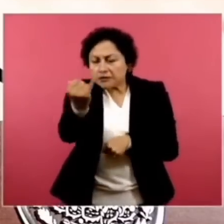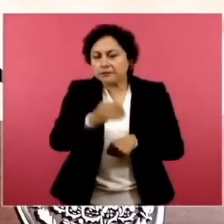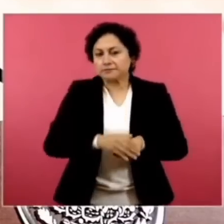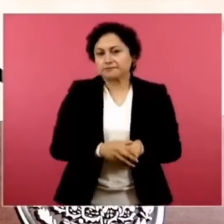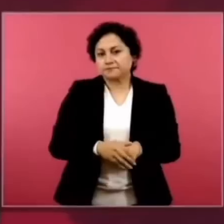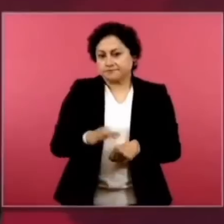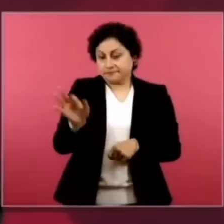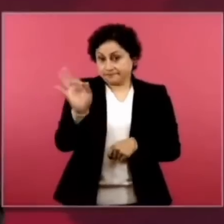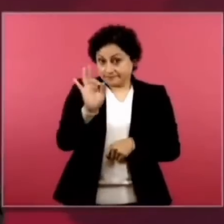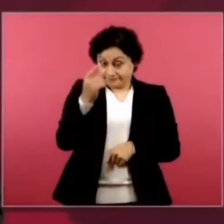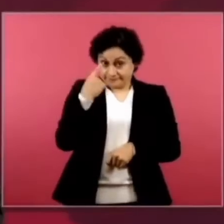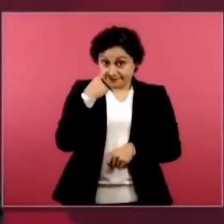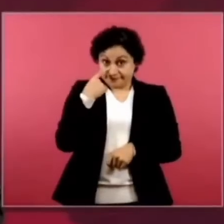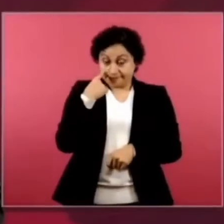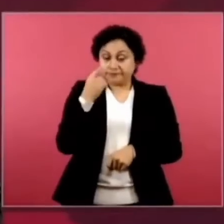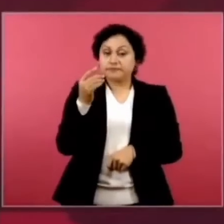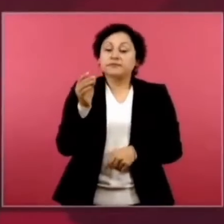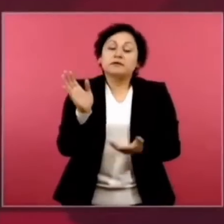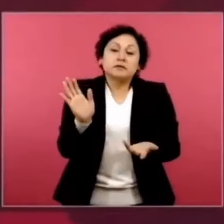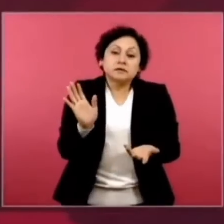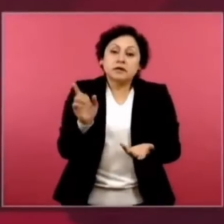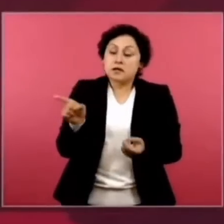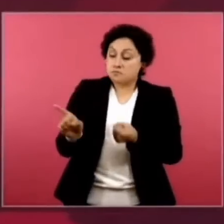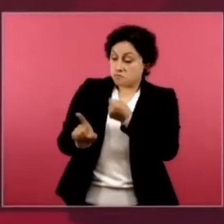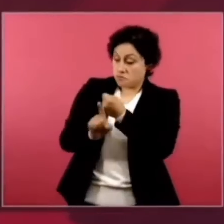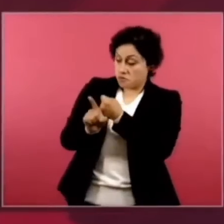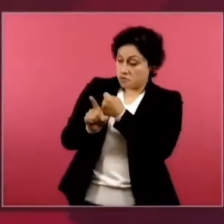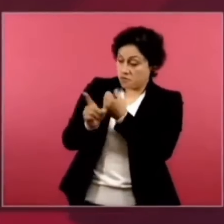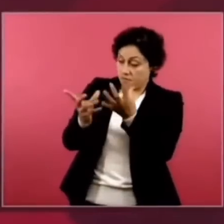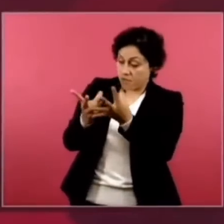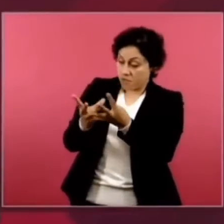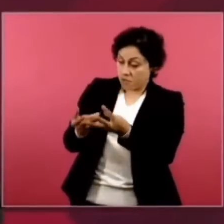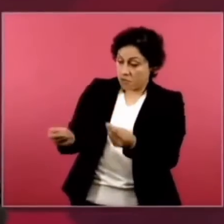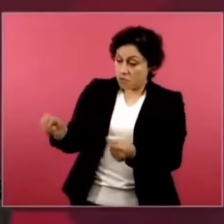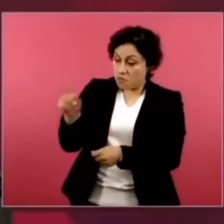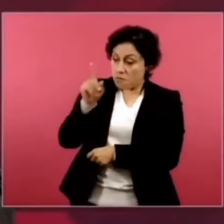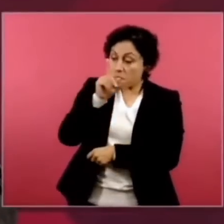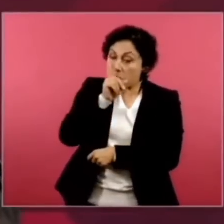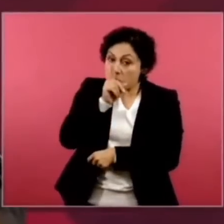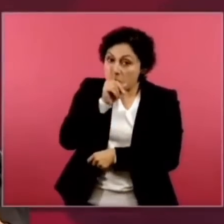de 100 a 200,000 millones de pesos